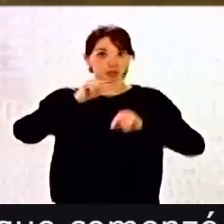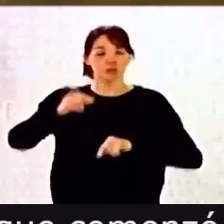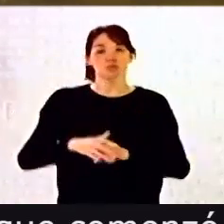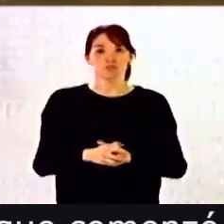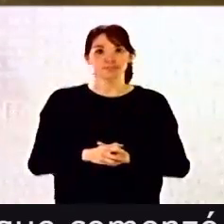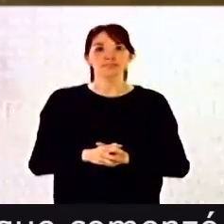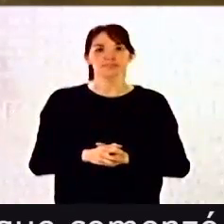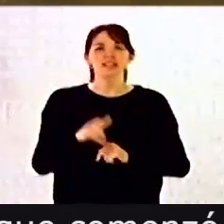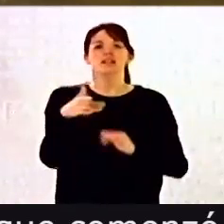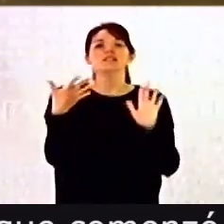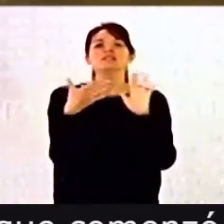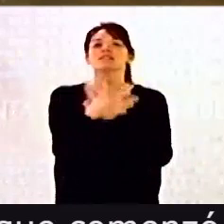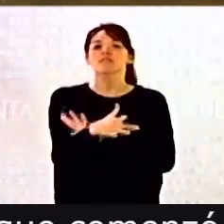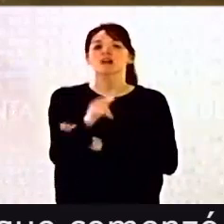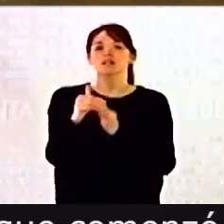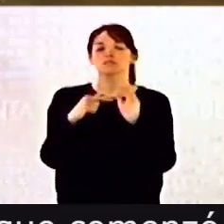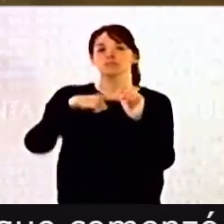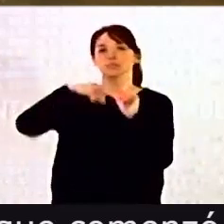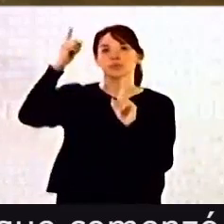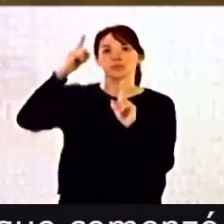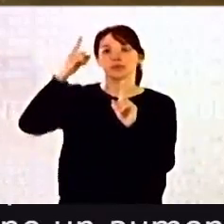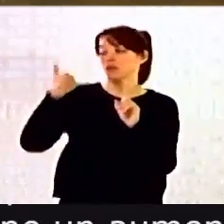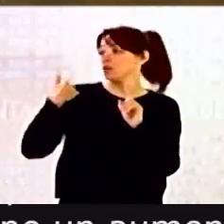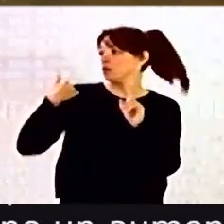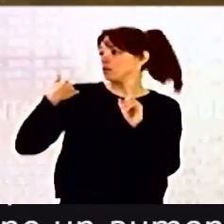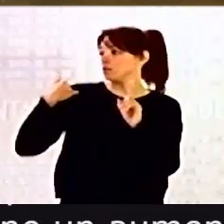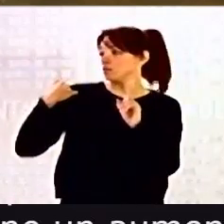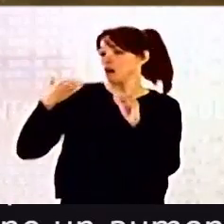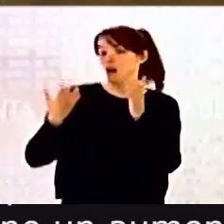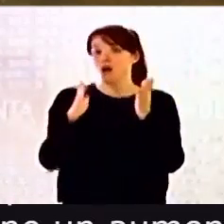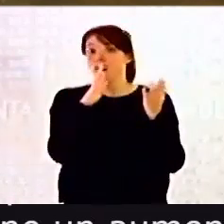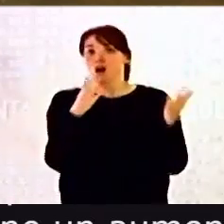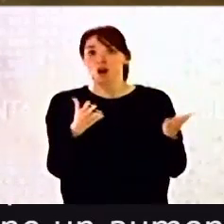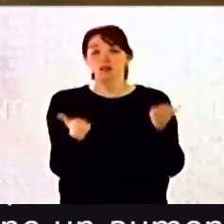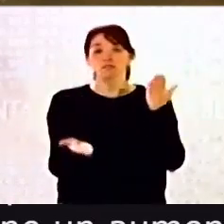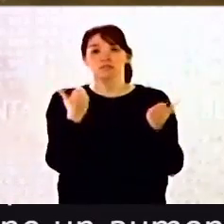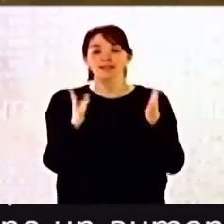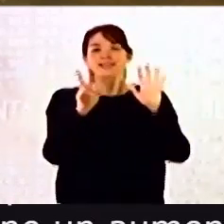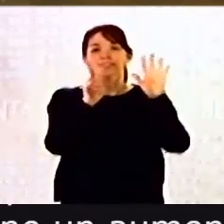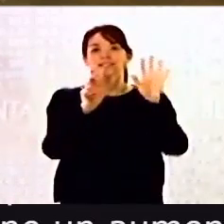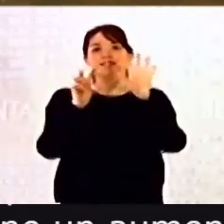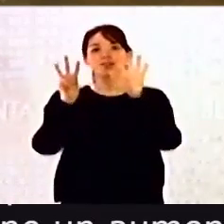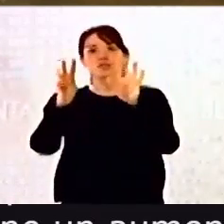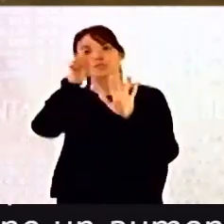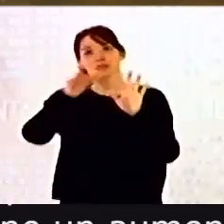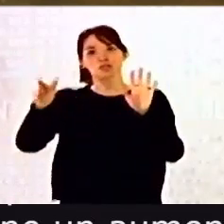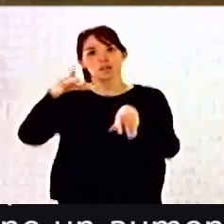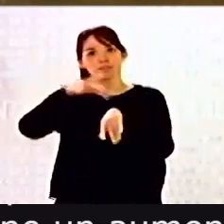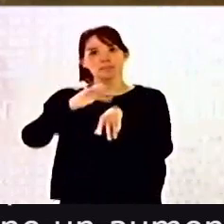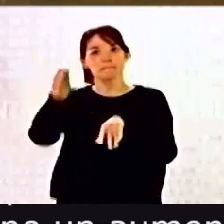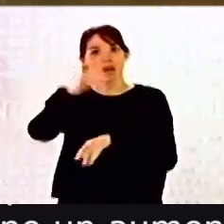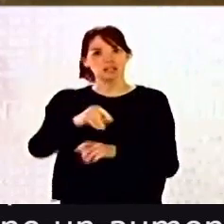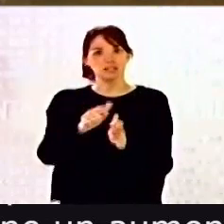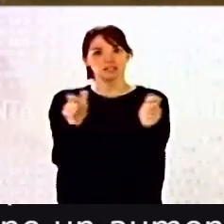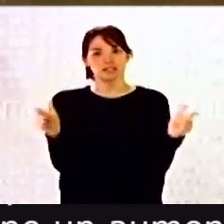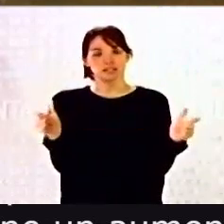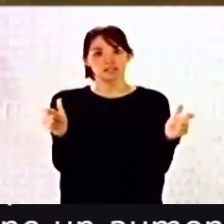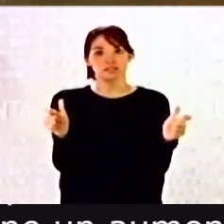que esto supone un aumento en el último día de 78 personas infectadas,